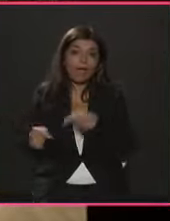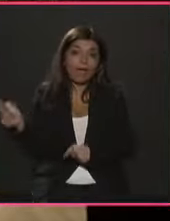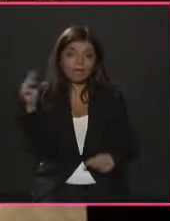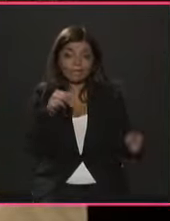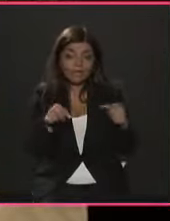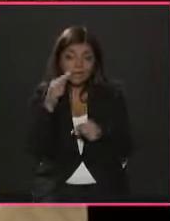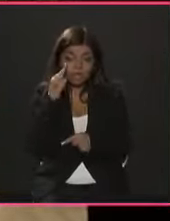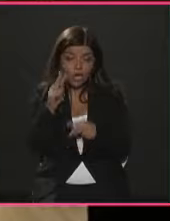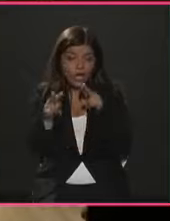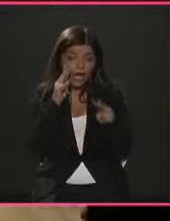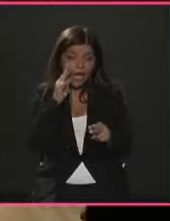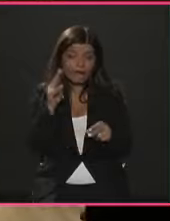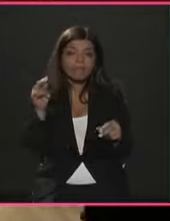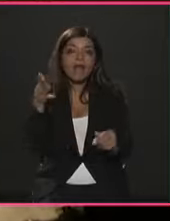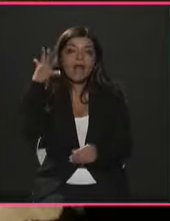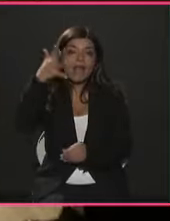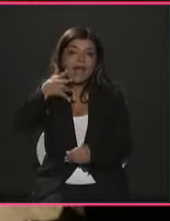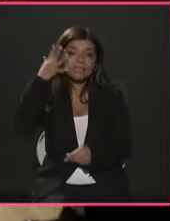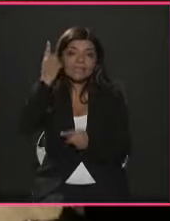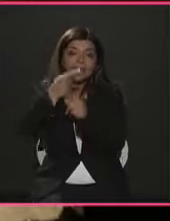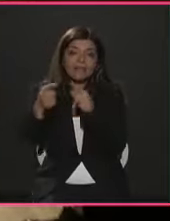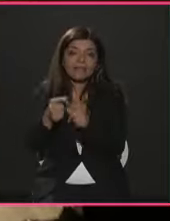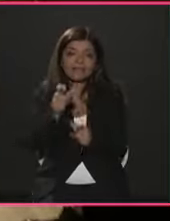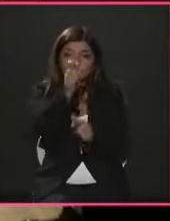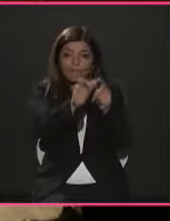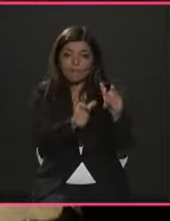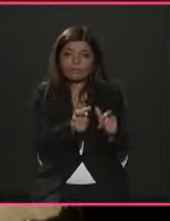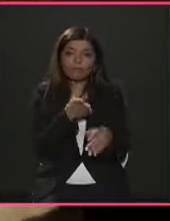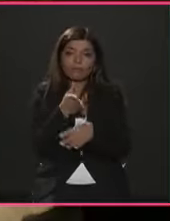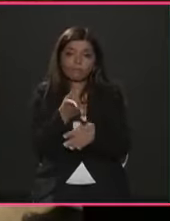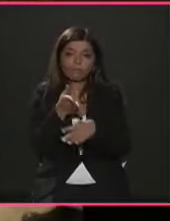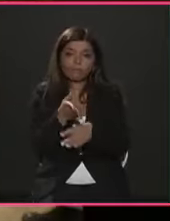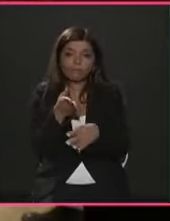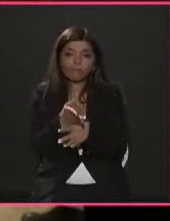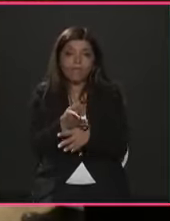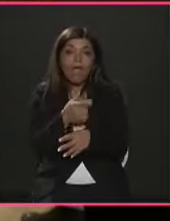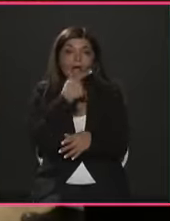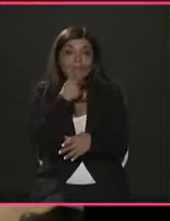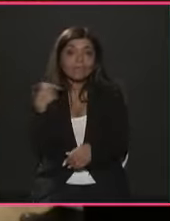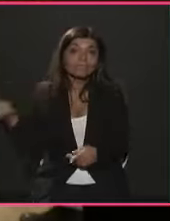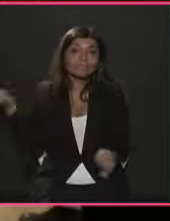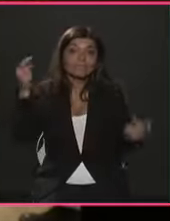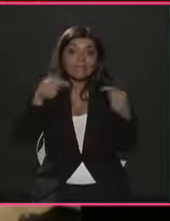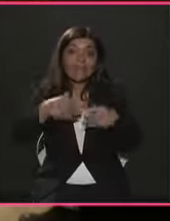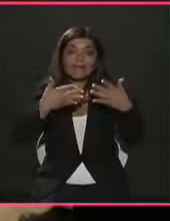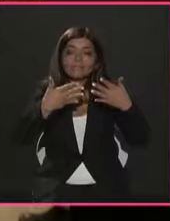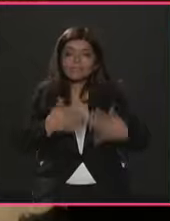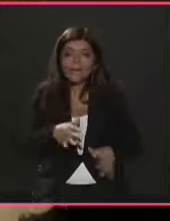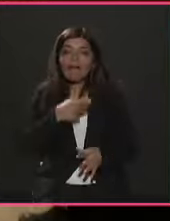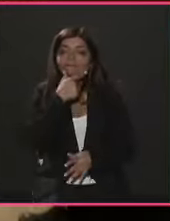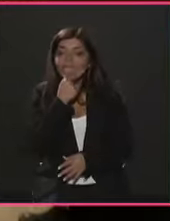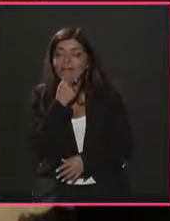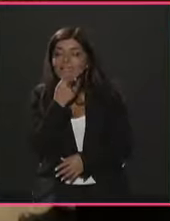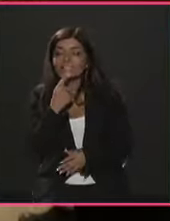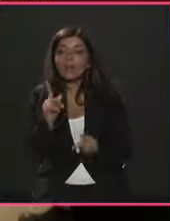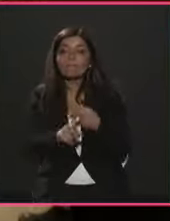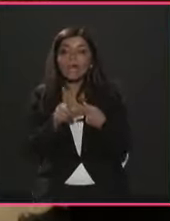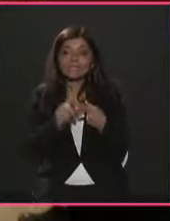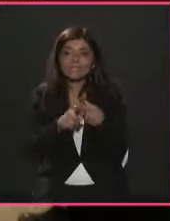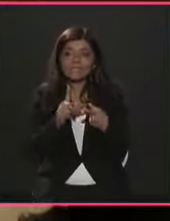presenciar las charlas de los distintos exponentes eh es muy fácil LG lo dijimos pero también es muy fácil